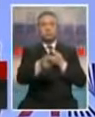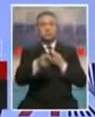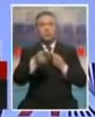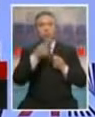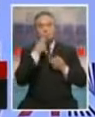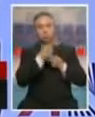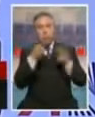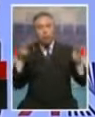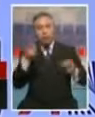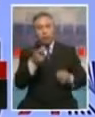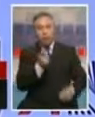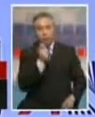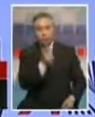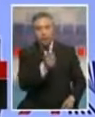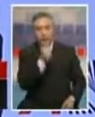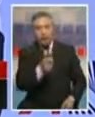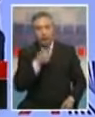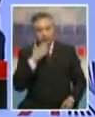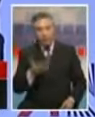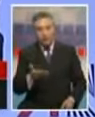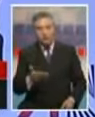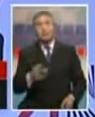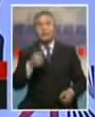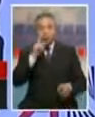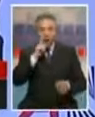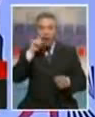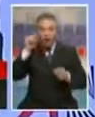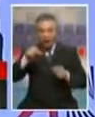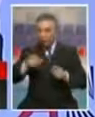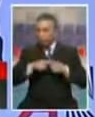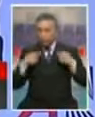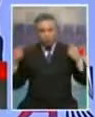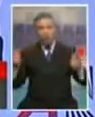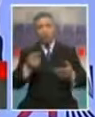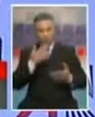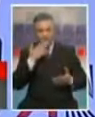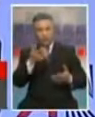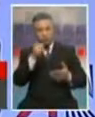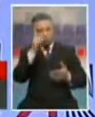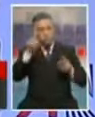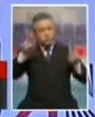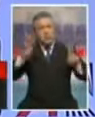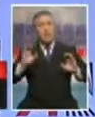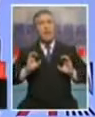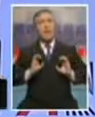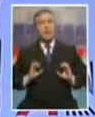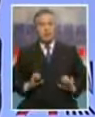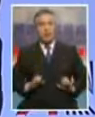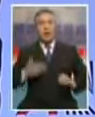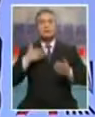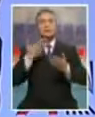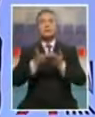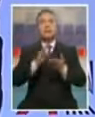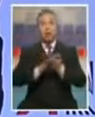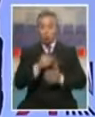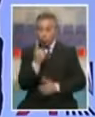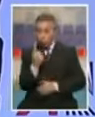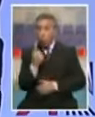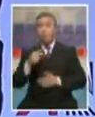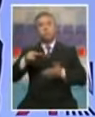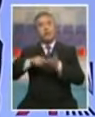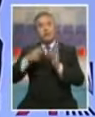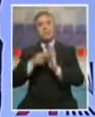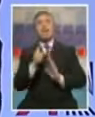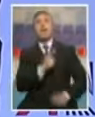es privatizar la salud. Y tenemos hoy día una interpelación todos, que nosotros, que es ética. El problema de la salud de uno es problema de todos. Y yo